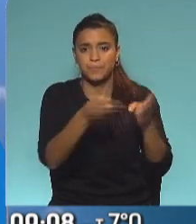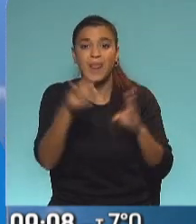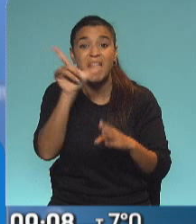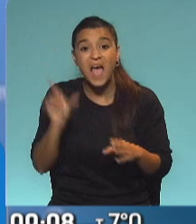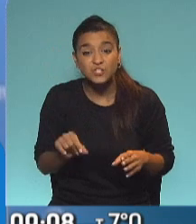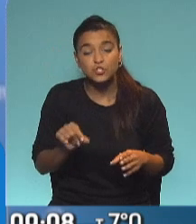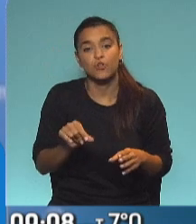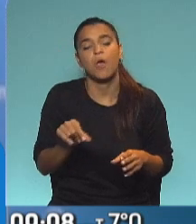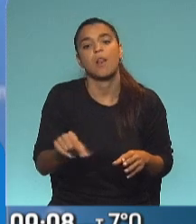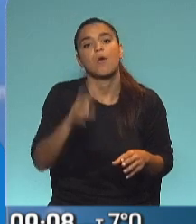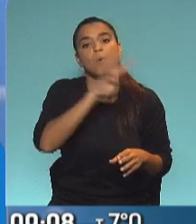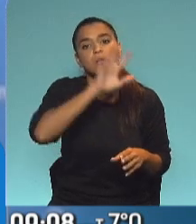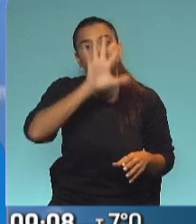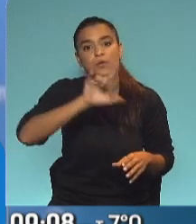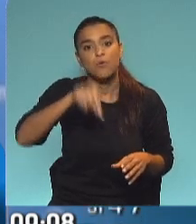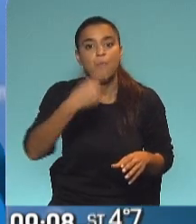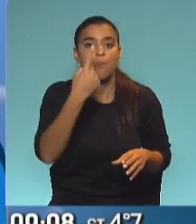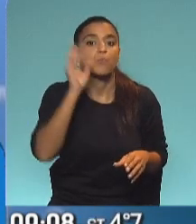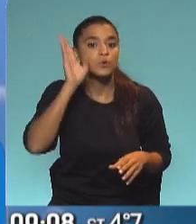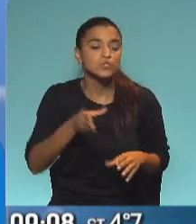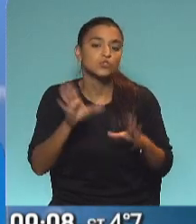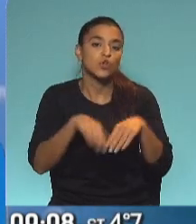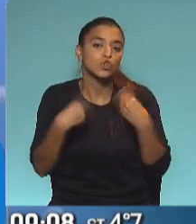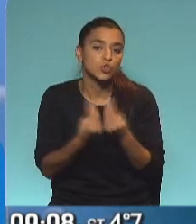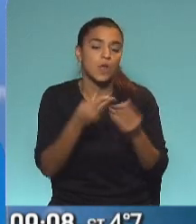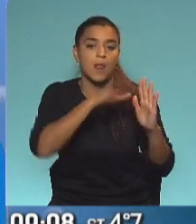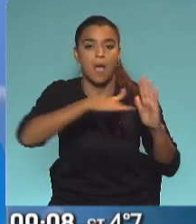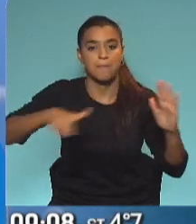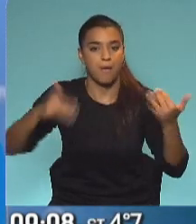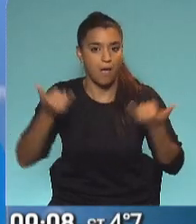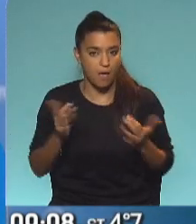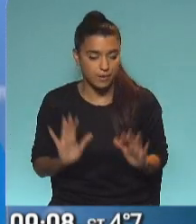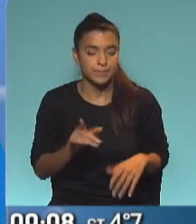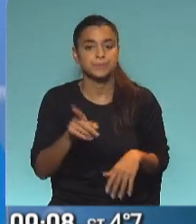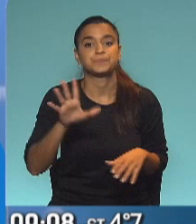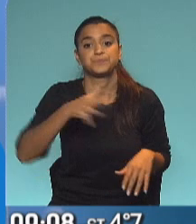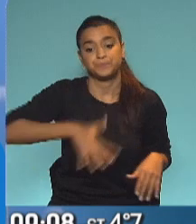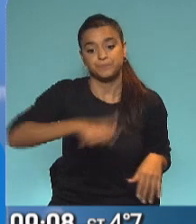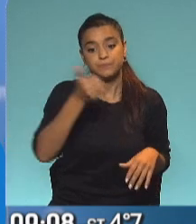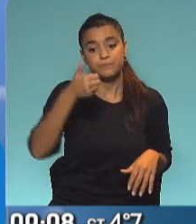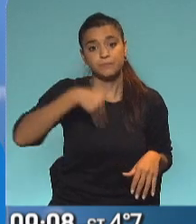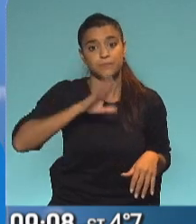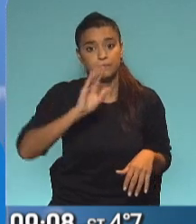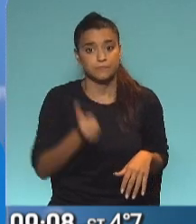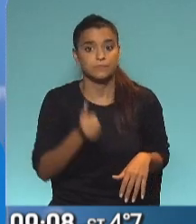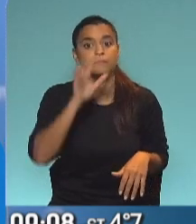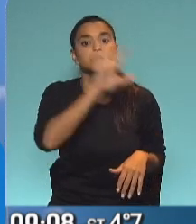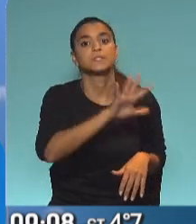nacional es del 45,1% del total de las camas disponibles. Y en el área metropolitana de Buenos Aires